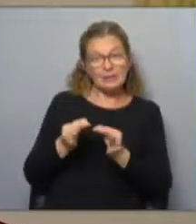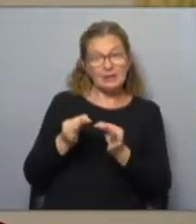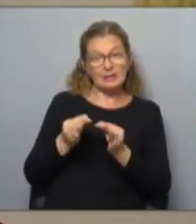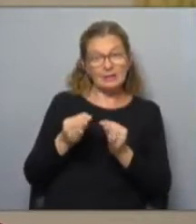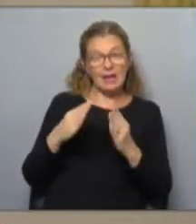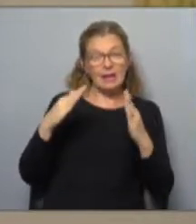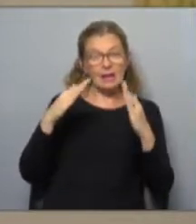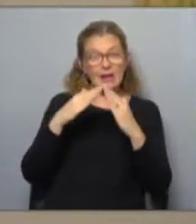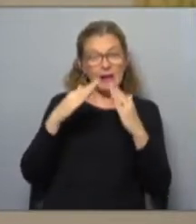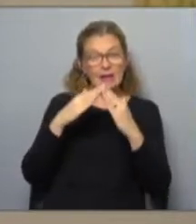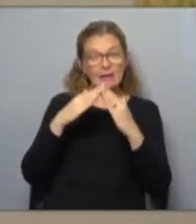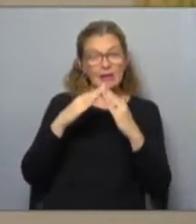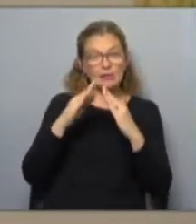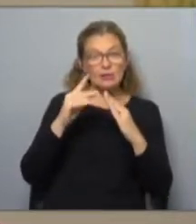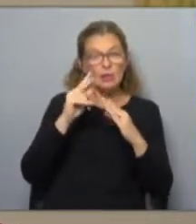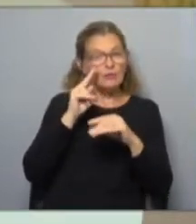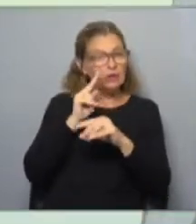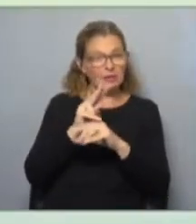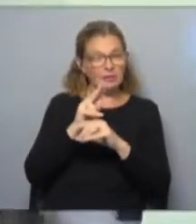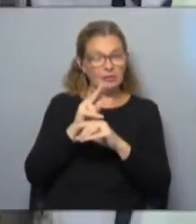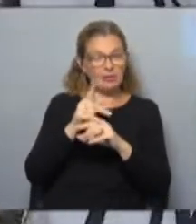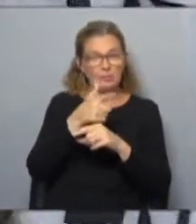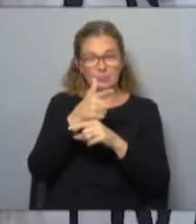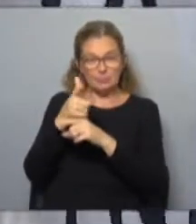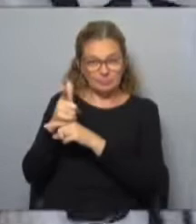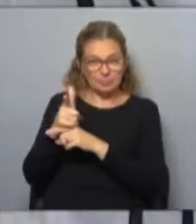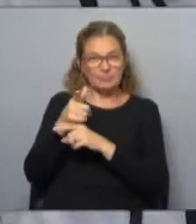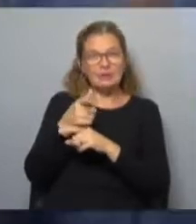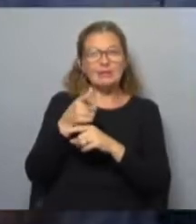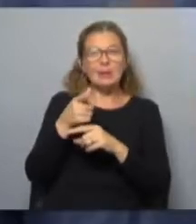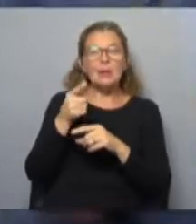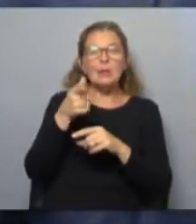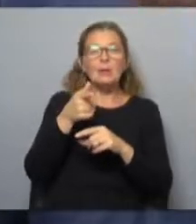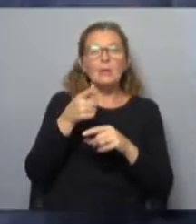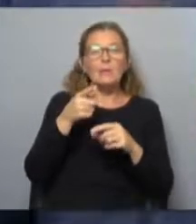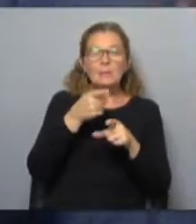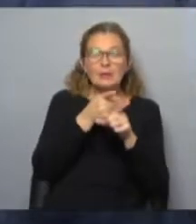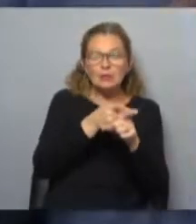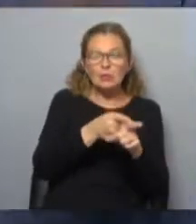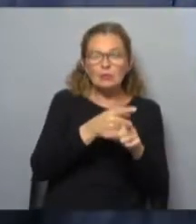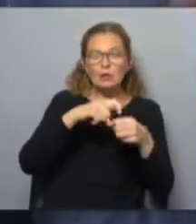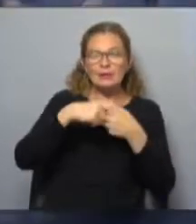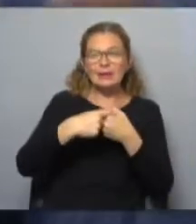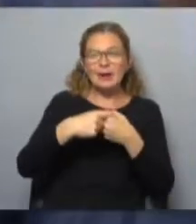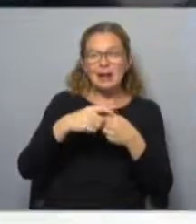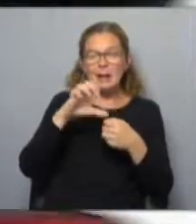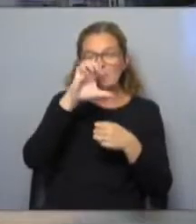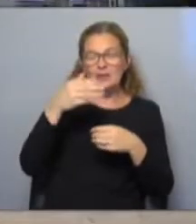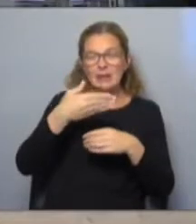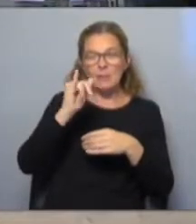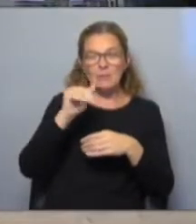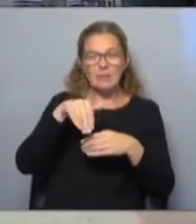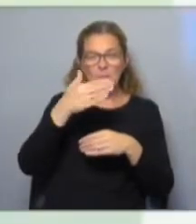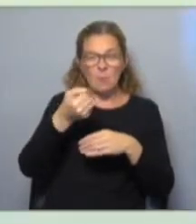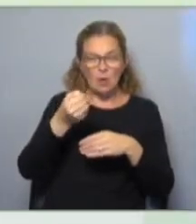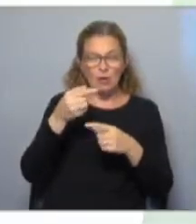de casa nocturna no está basada en evidencia. El sindicato panadero denuncia persecución sindical en la empresa Bimbo contra trabajadores y